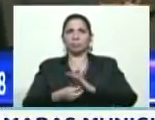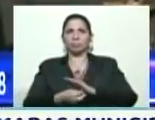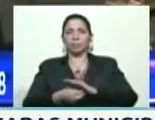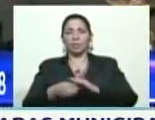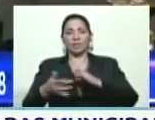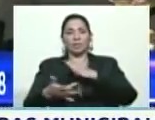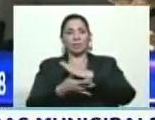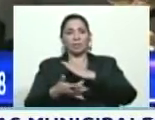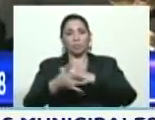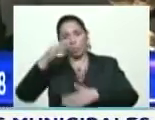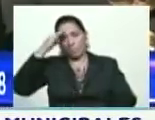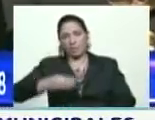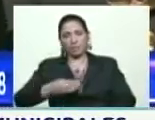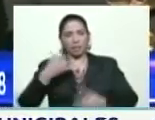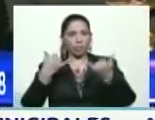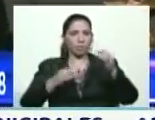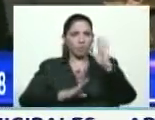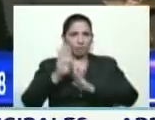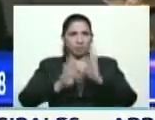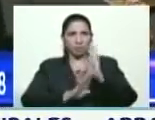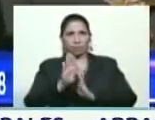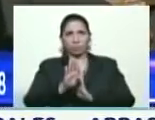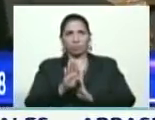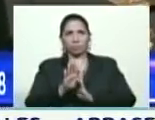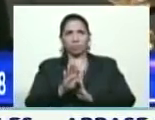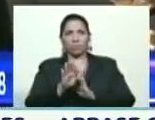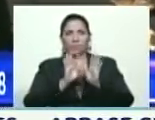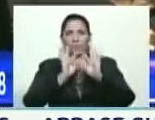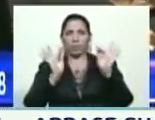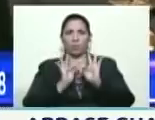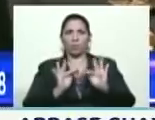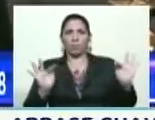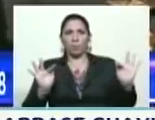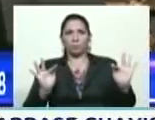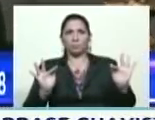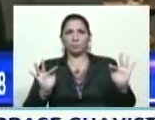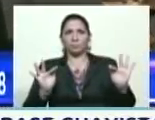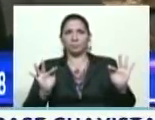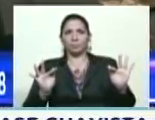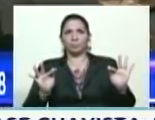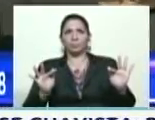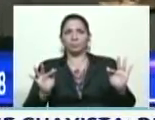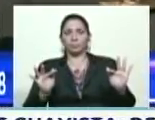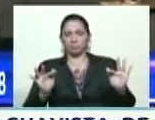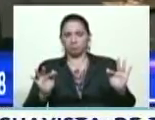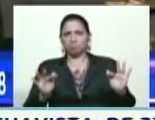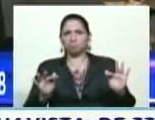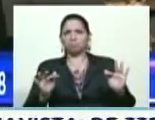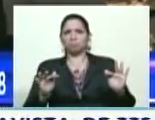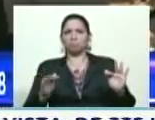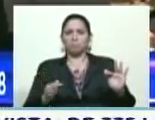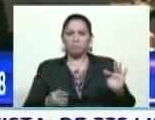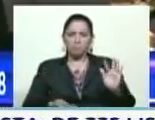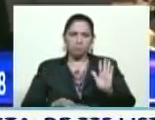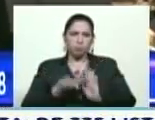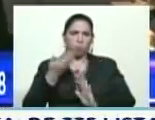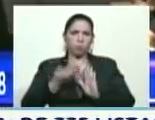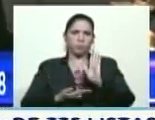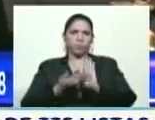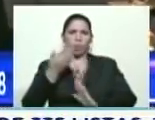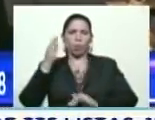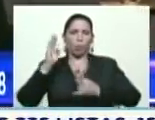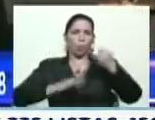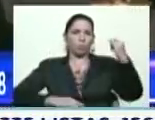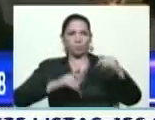que se está desarrollando de una manera muy fructuosa durante los últimos